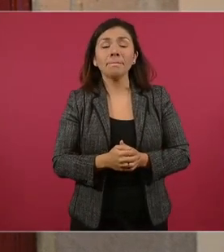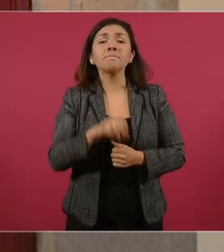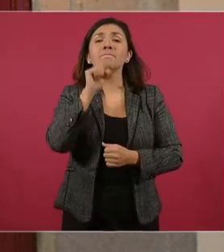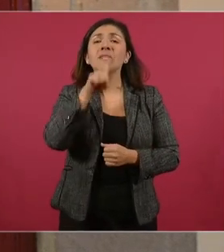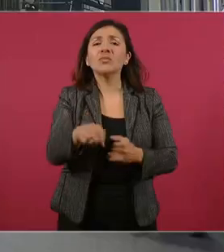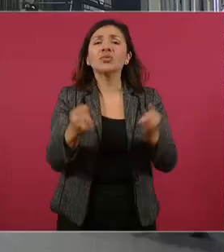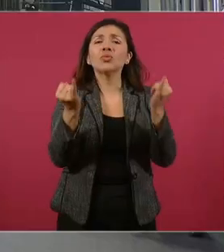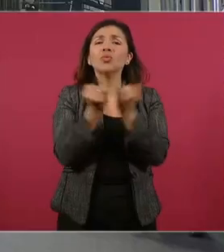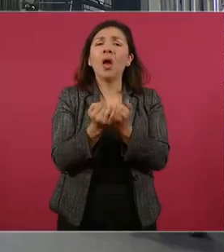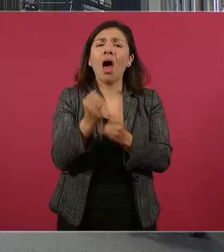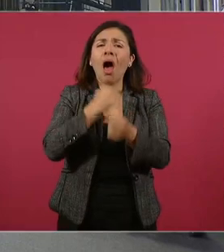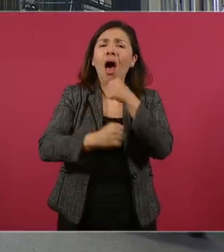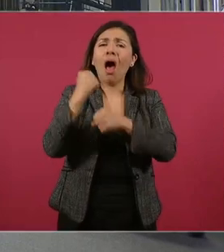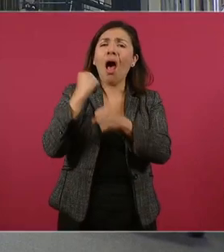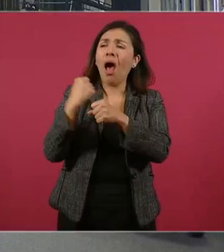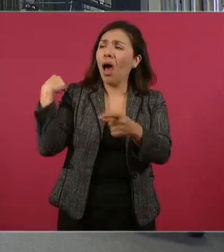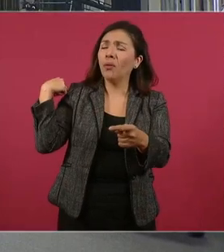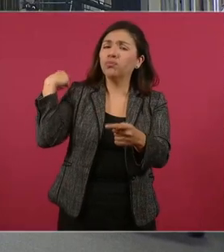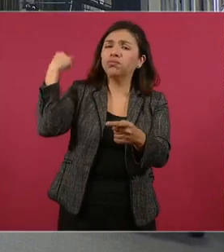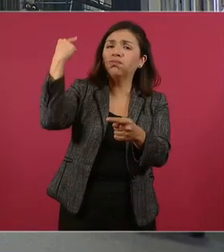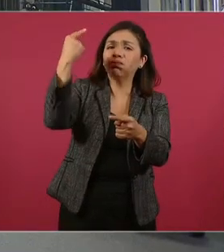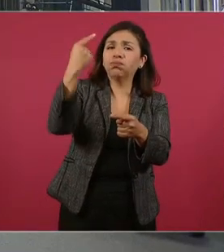cometiendo.